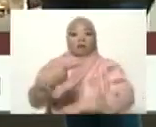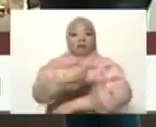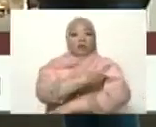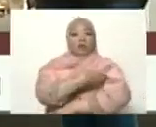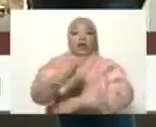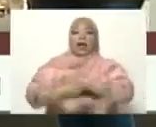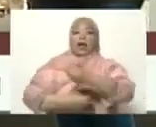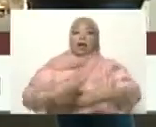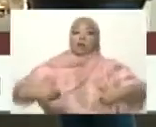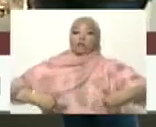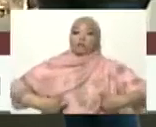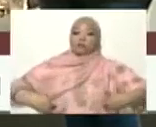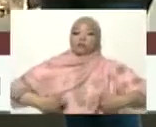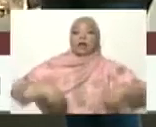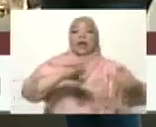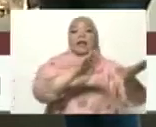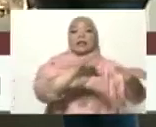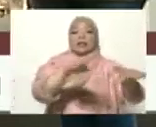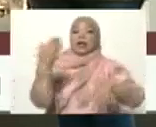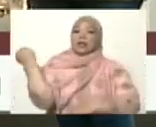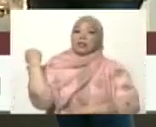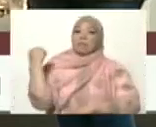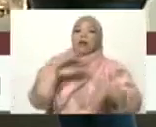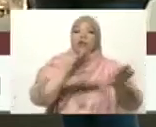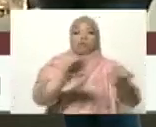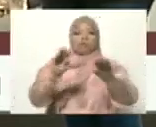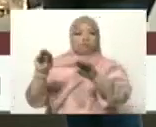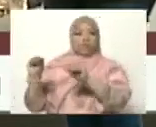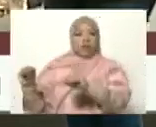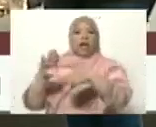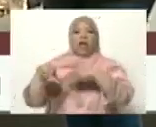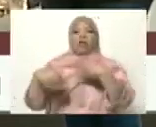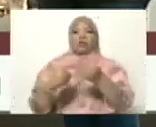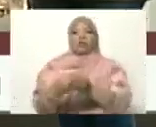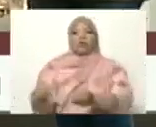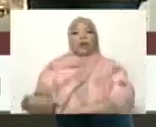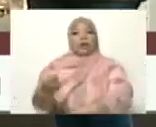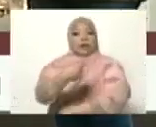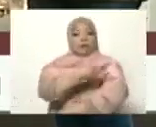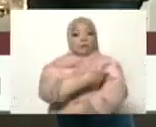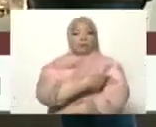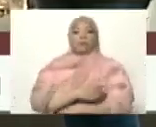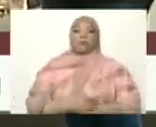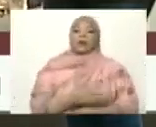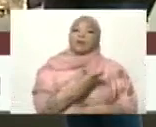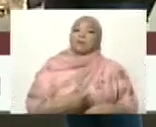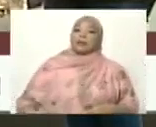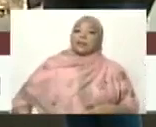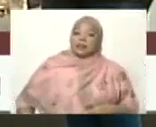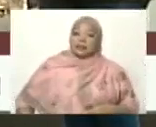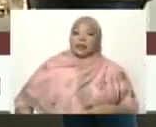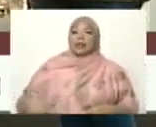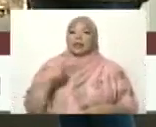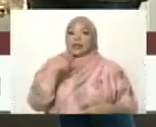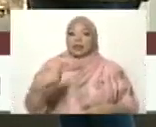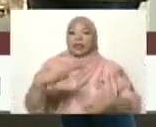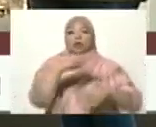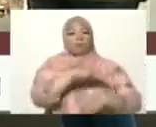hagamos el refuerzo. Así que el llamado es a reforzar. Y el presidente le ha dicho a la ministra Magali, bueno,